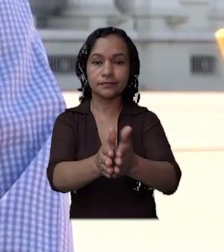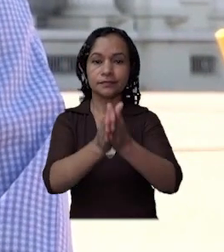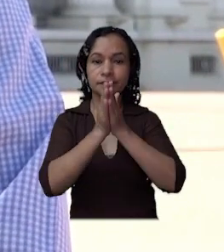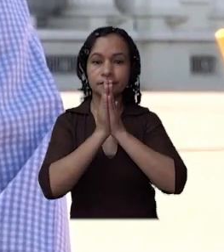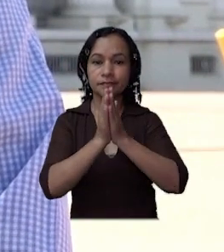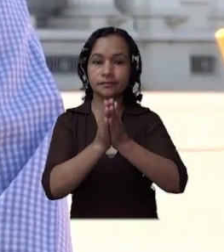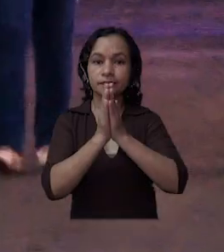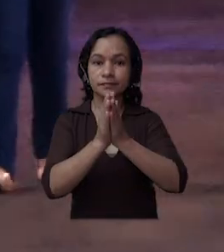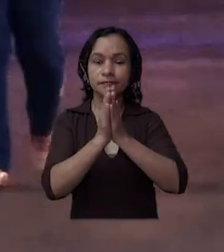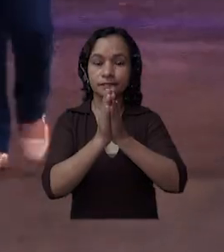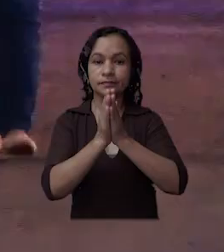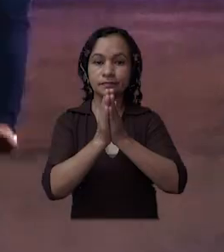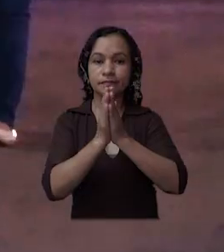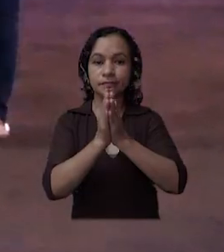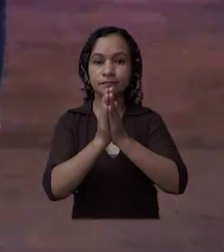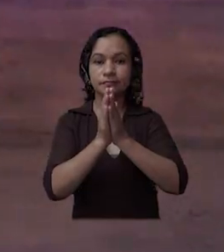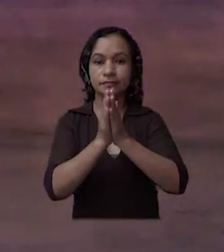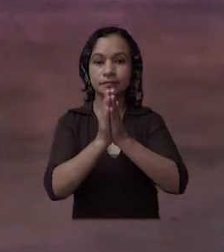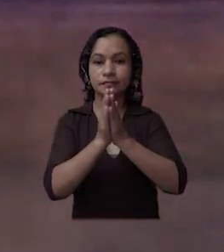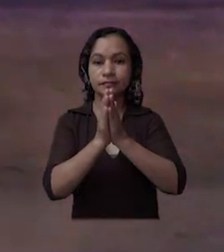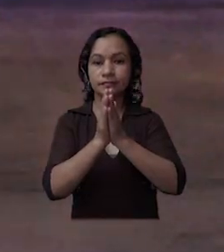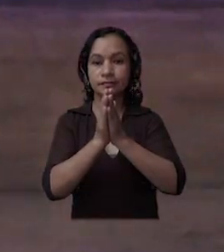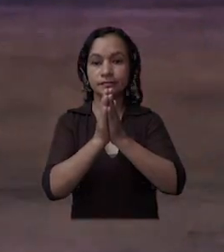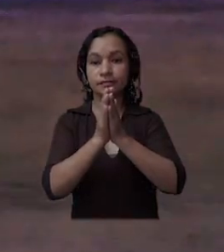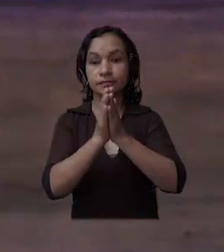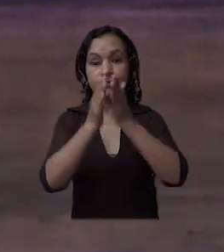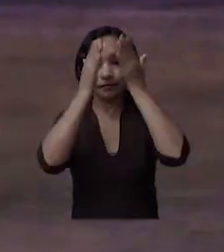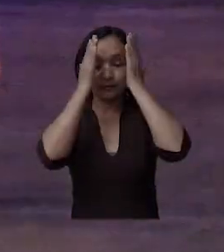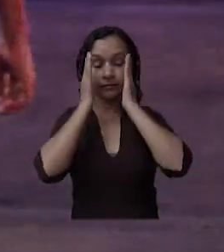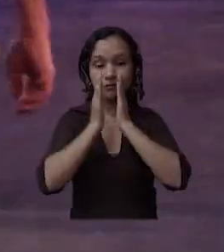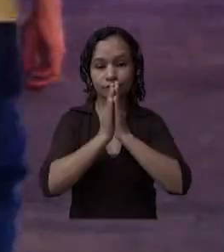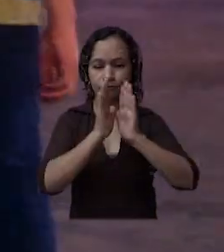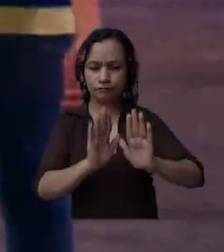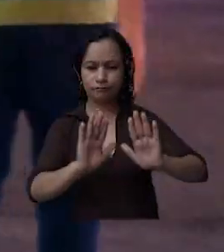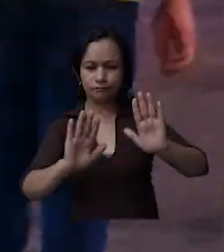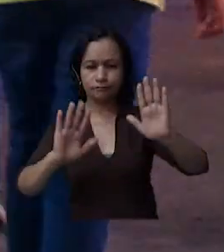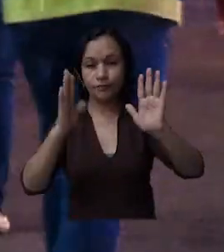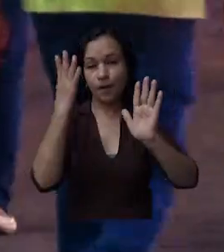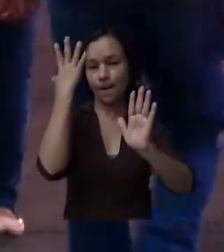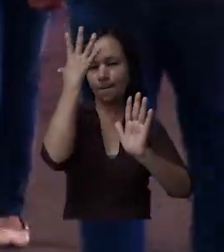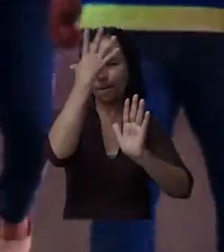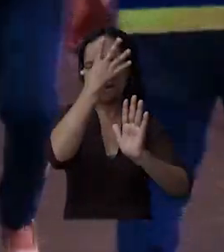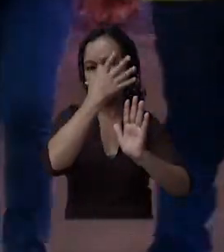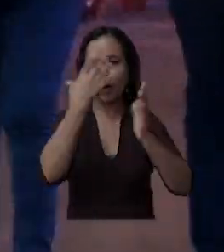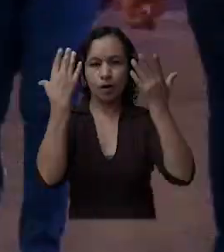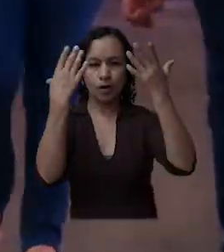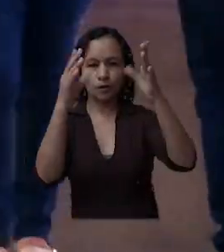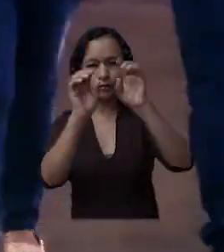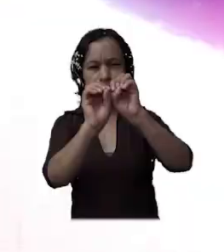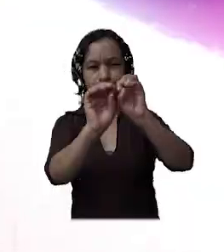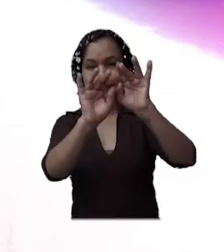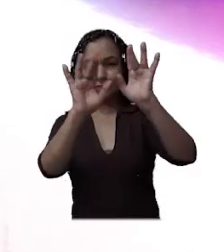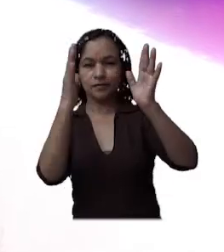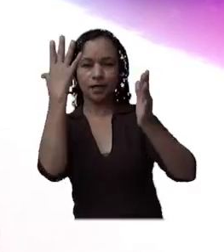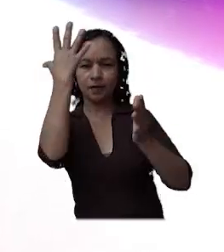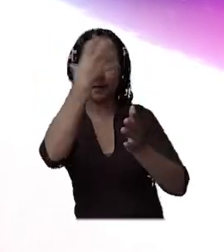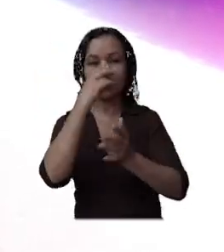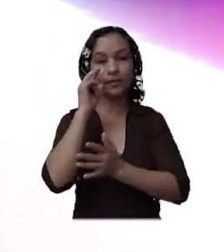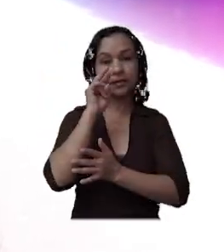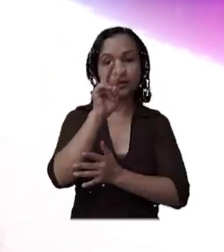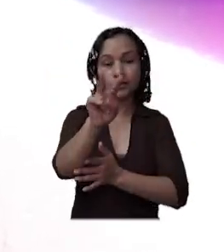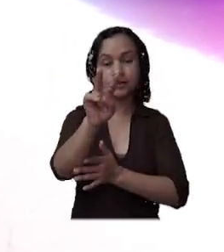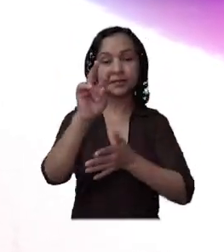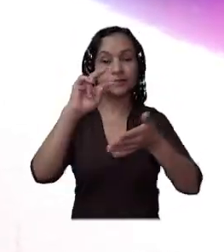estos altares en la avenida Bolívar, cada vez con más pompas, con más decoración tradicional, más llamativos, y se han convertido